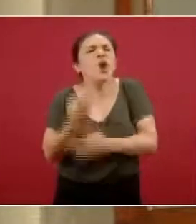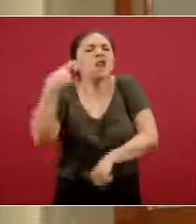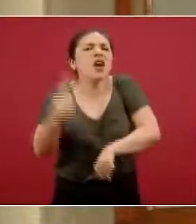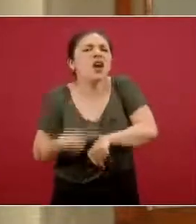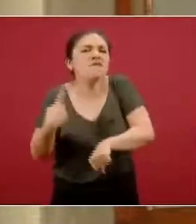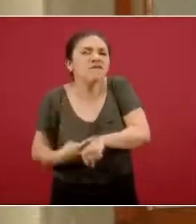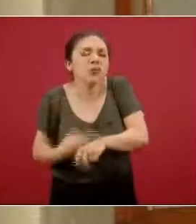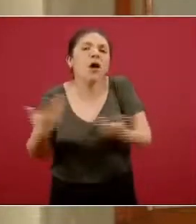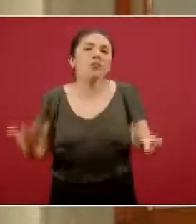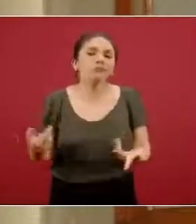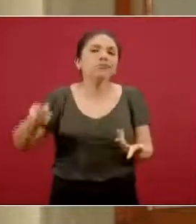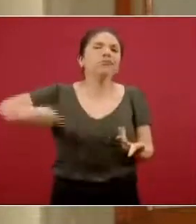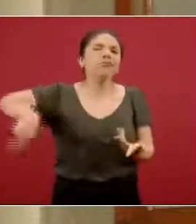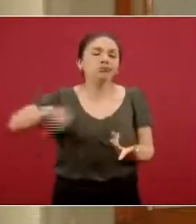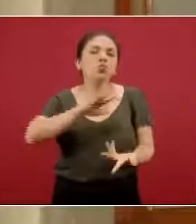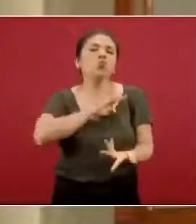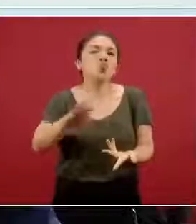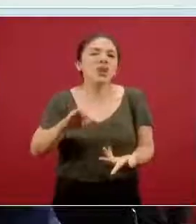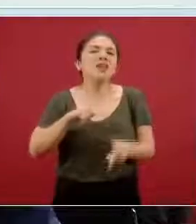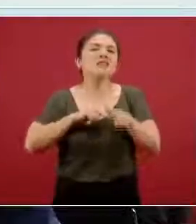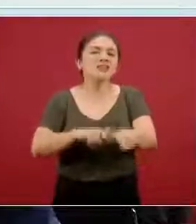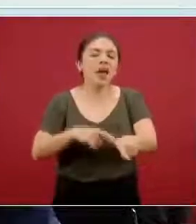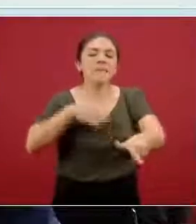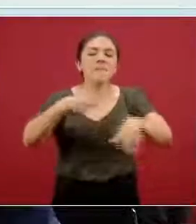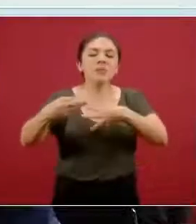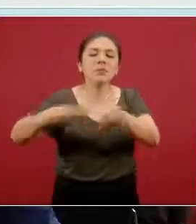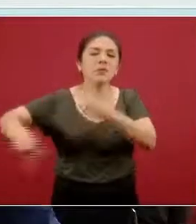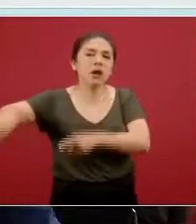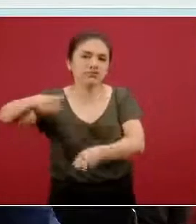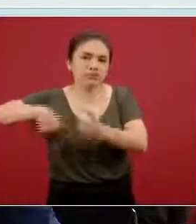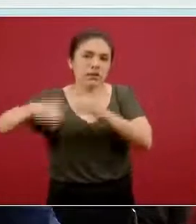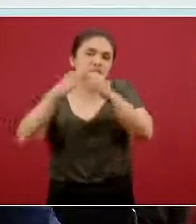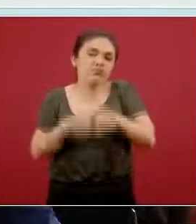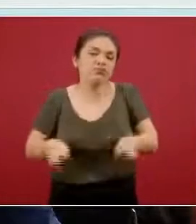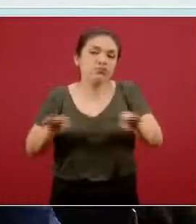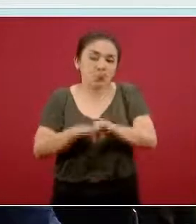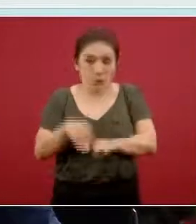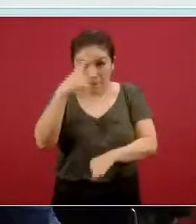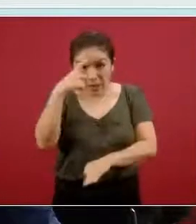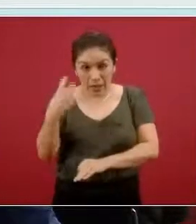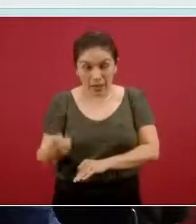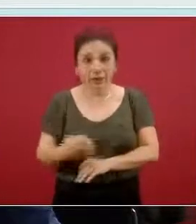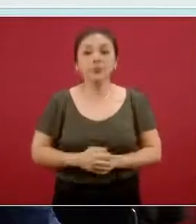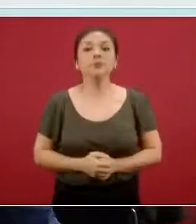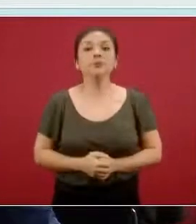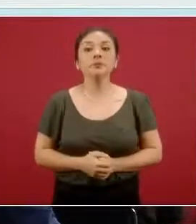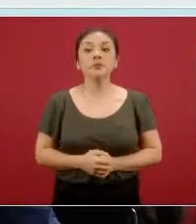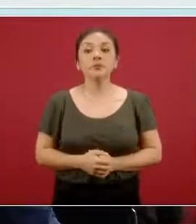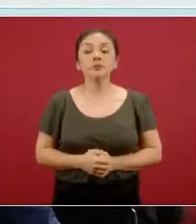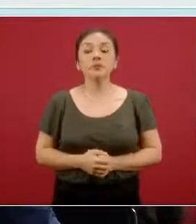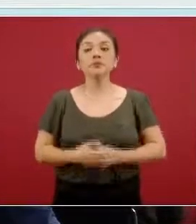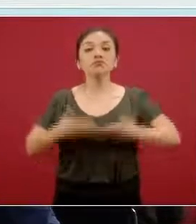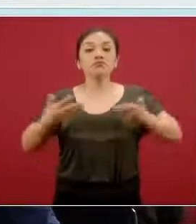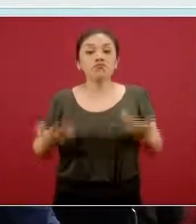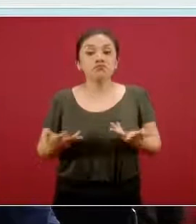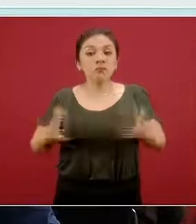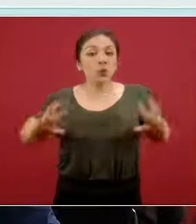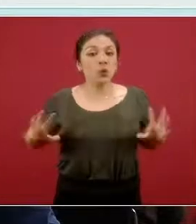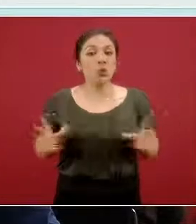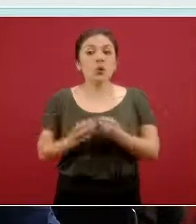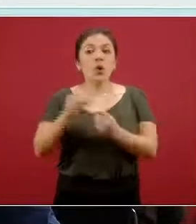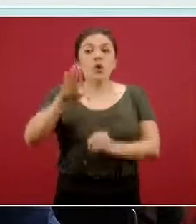también lógicamente podrían contribuir de manera importante a la transmisión. Todo el diferencial, es decir,